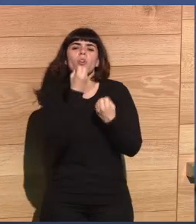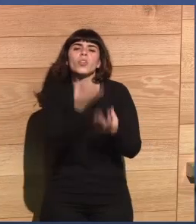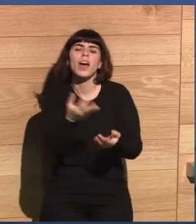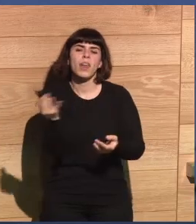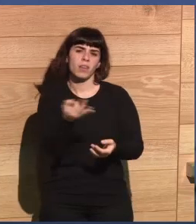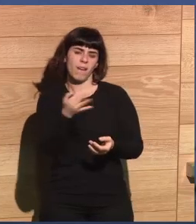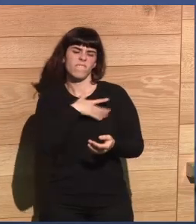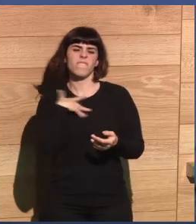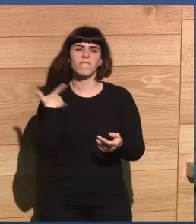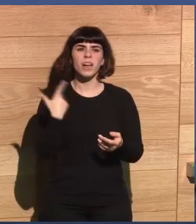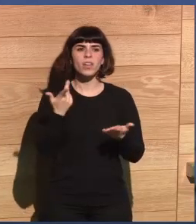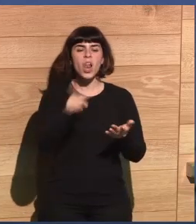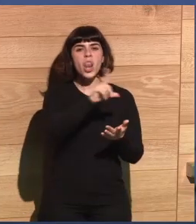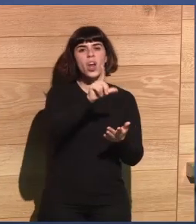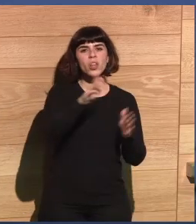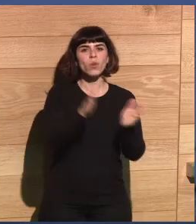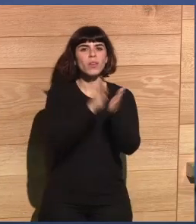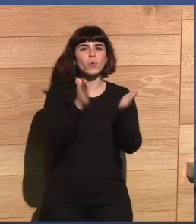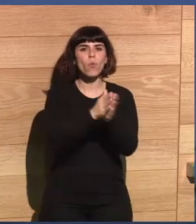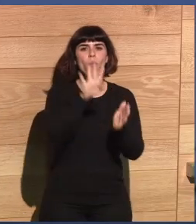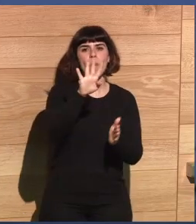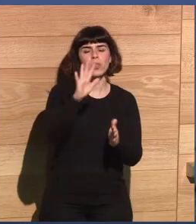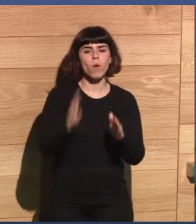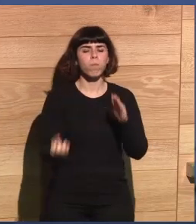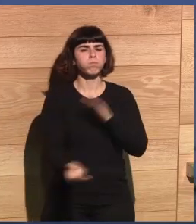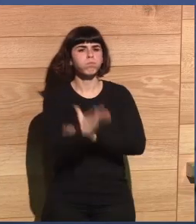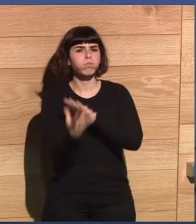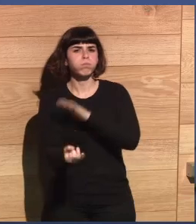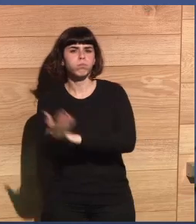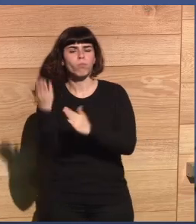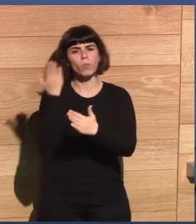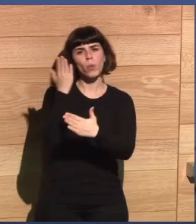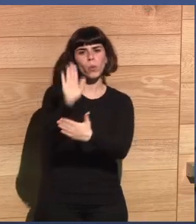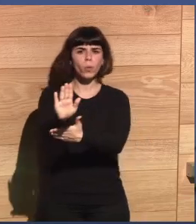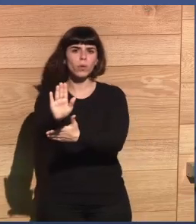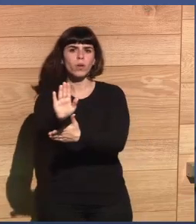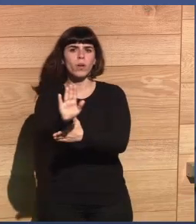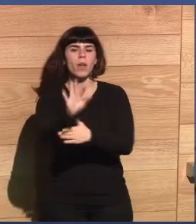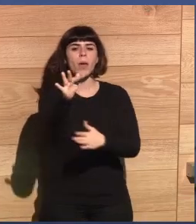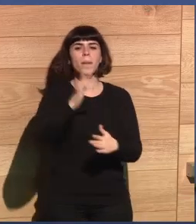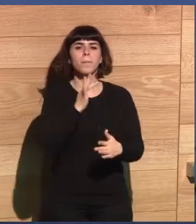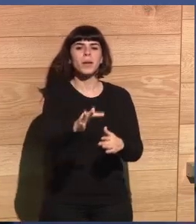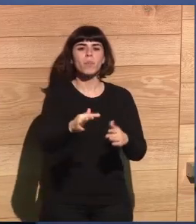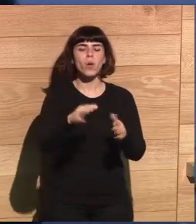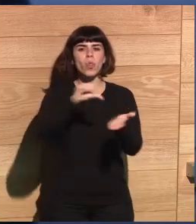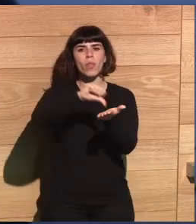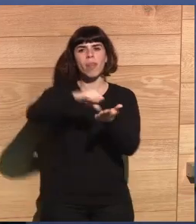convertido en una joven poetisa que ha llegado a publicar 4 libros con solo 22 años. Ha recibido el Premio Internacional de Poesía Ciudad de Melilla.